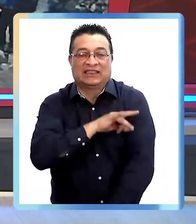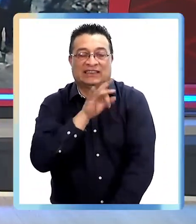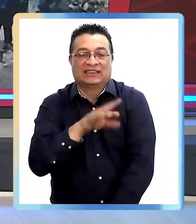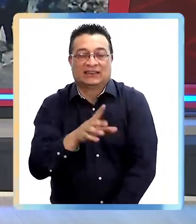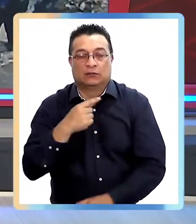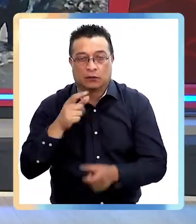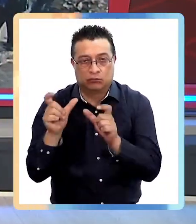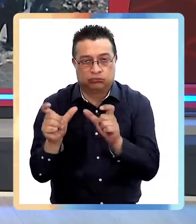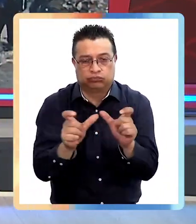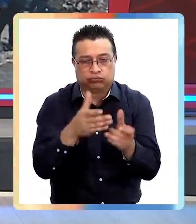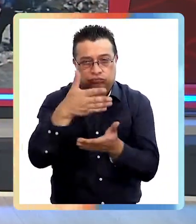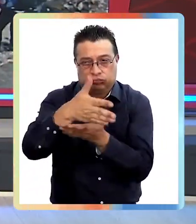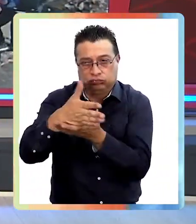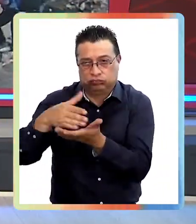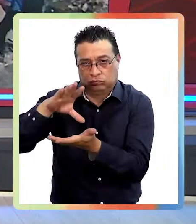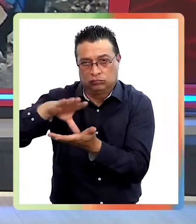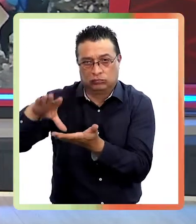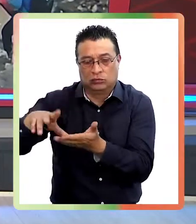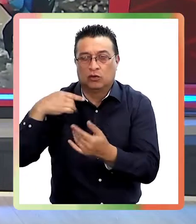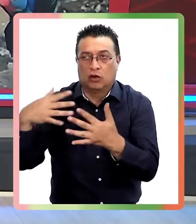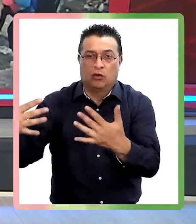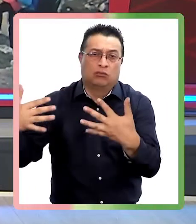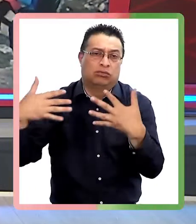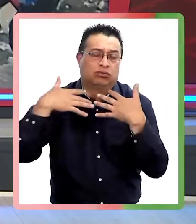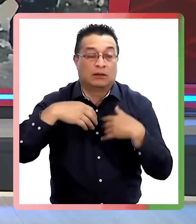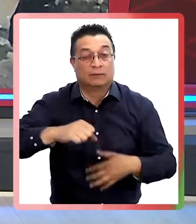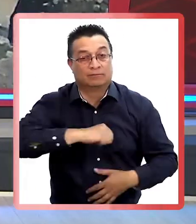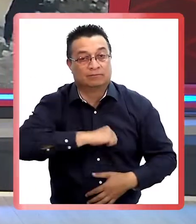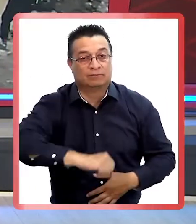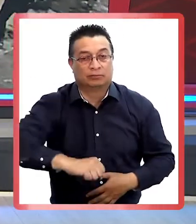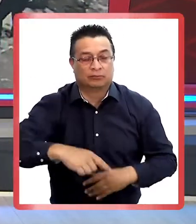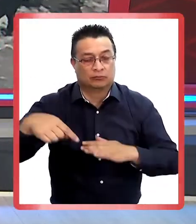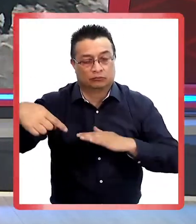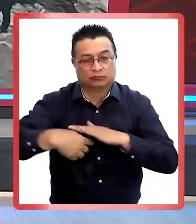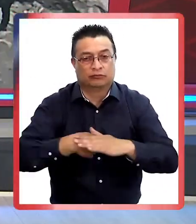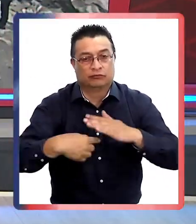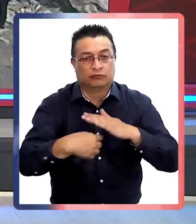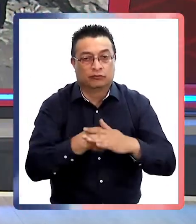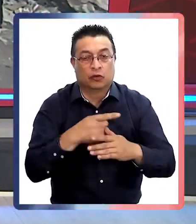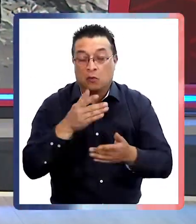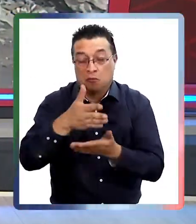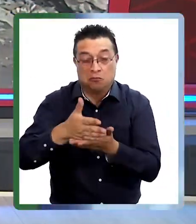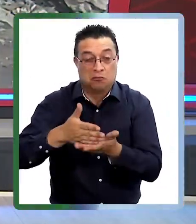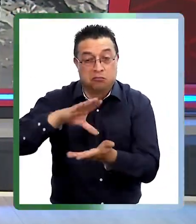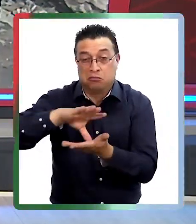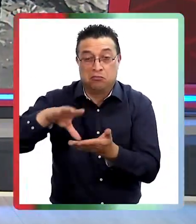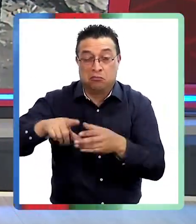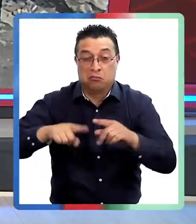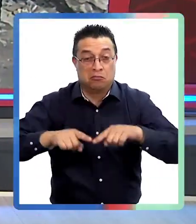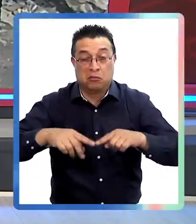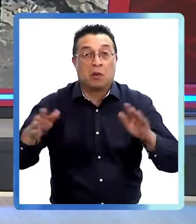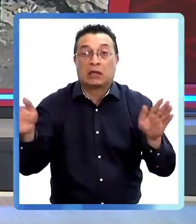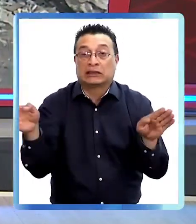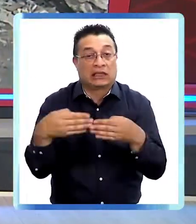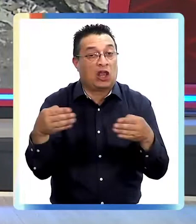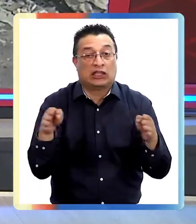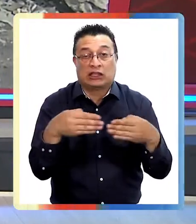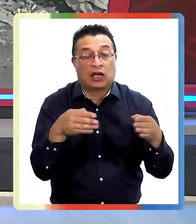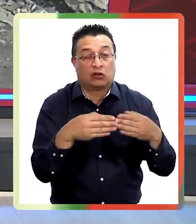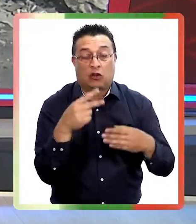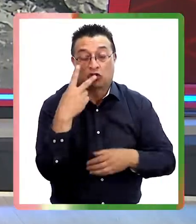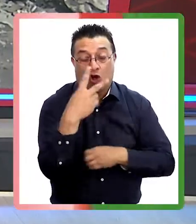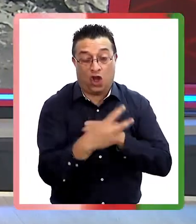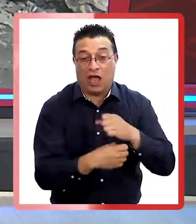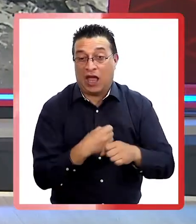el control fronterizo y frenar la avalancha de migrantes irregulares que han ingresado, aunque las fronteras terrestres han estado cerradas por